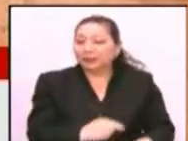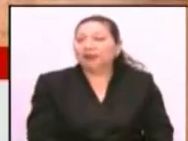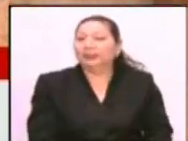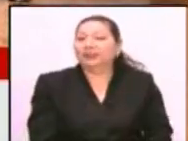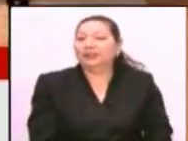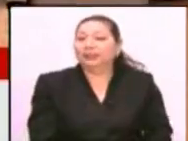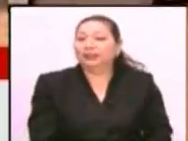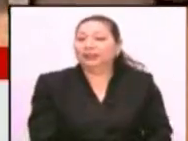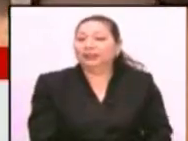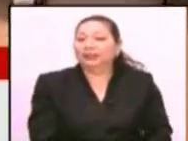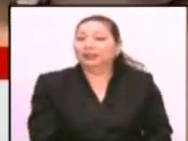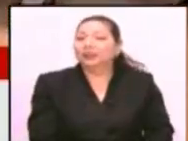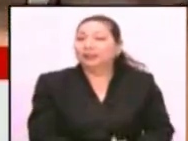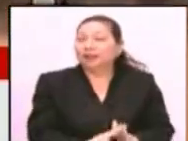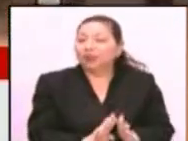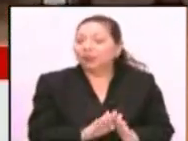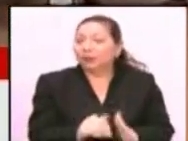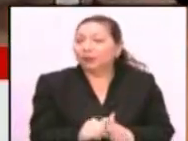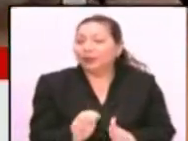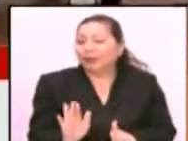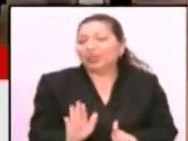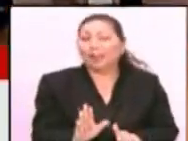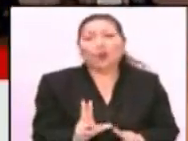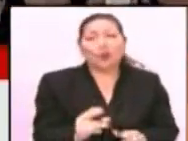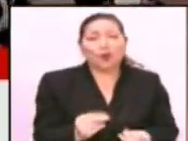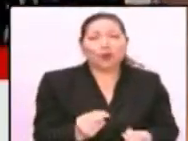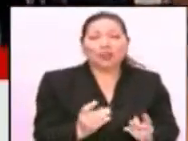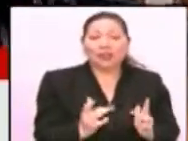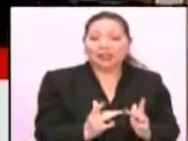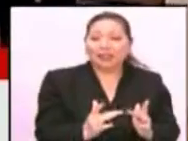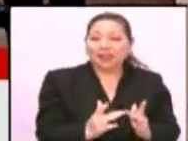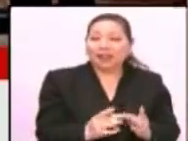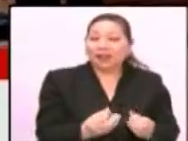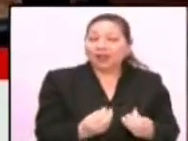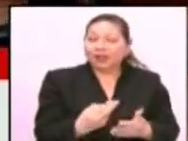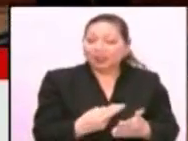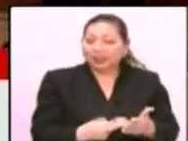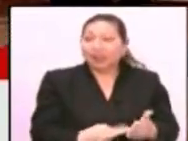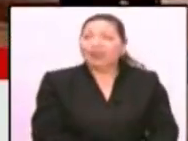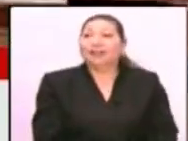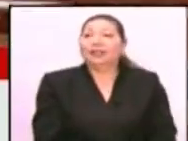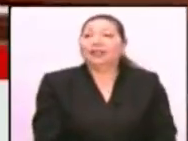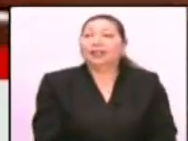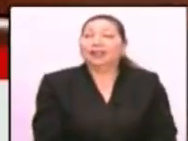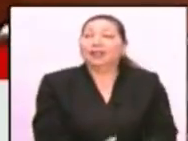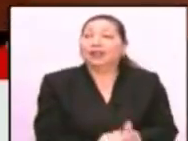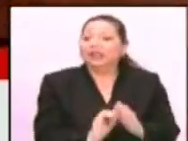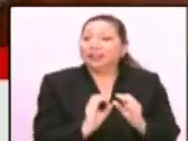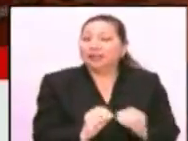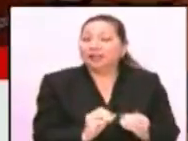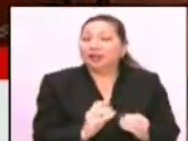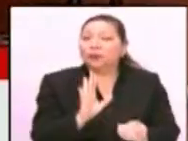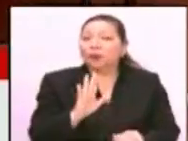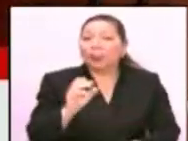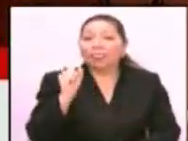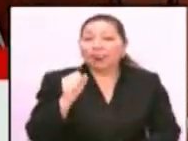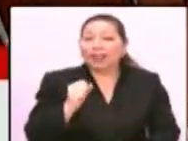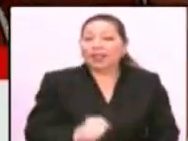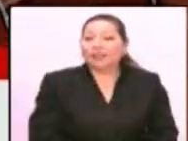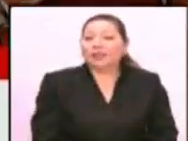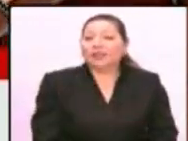a registrar a todos ellos, no como una entidad como un registro de identidad que le dé el derecho a